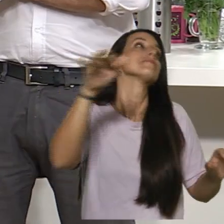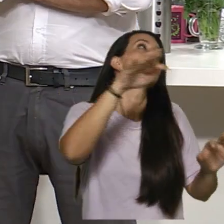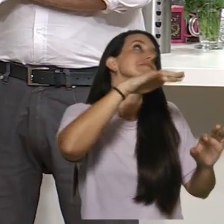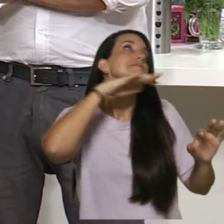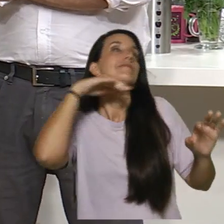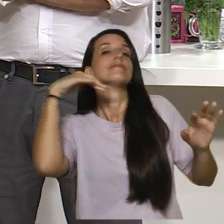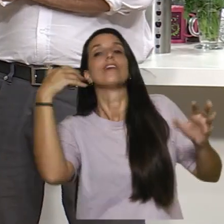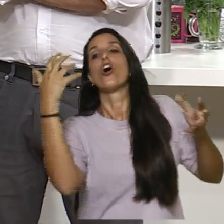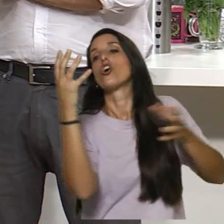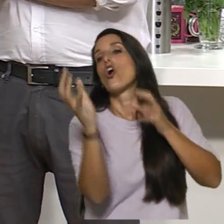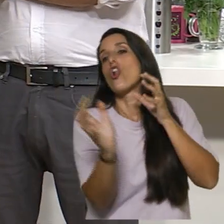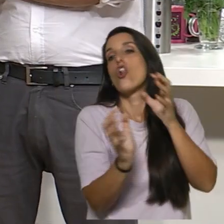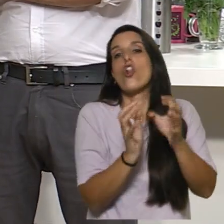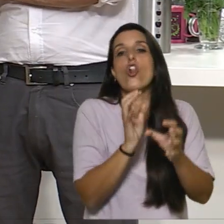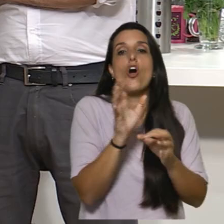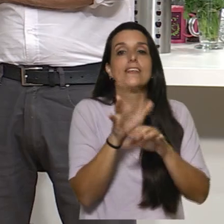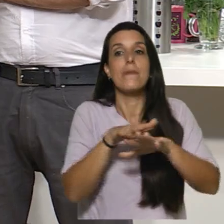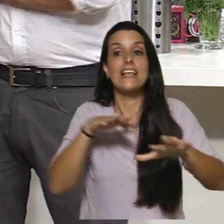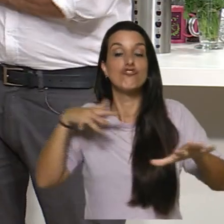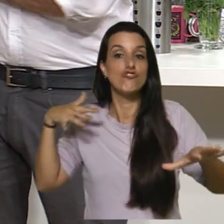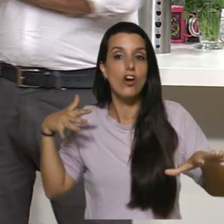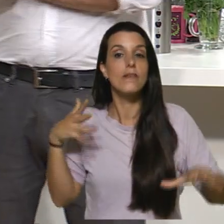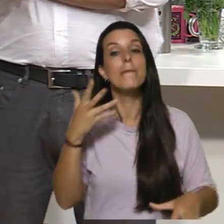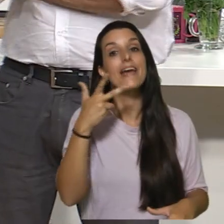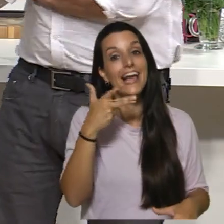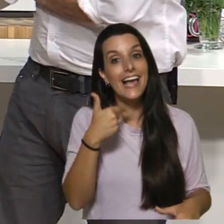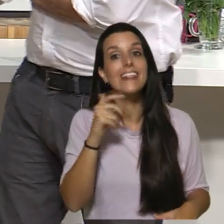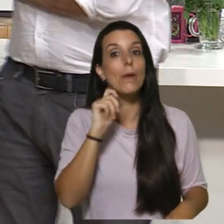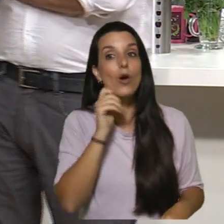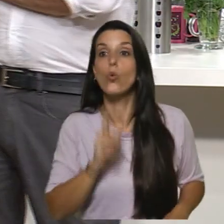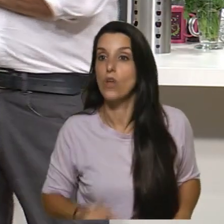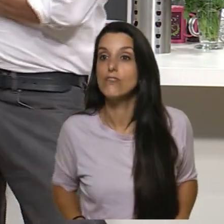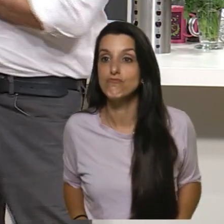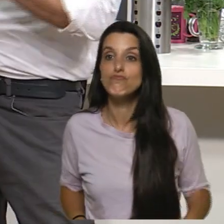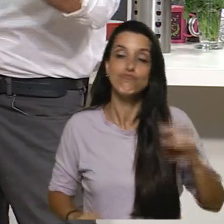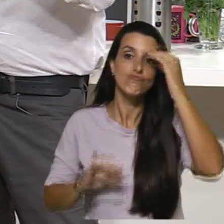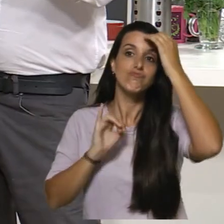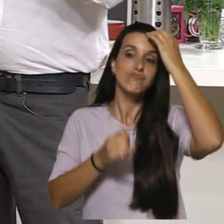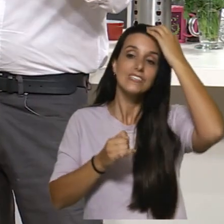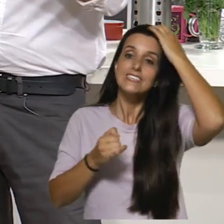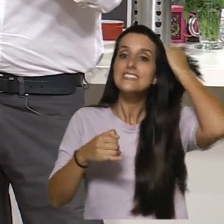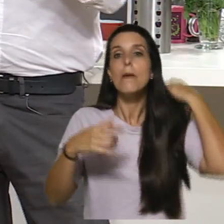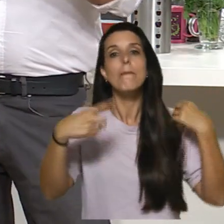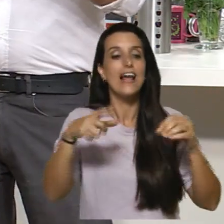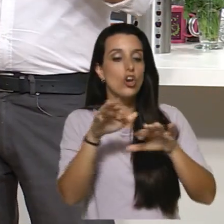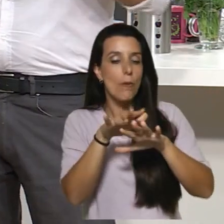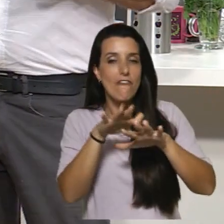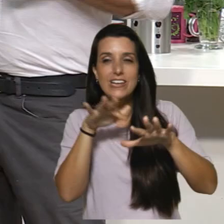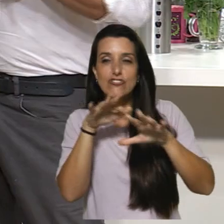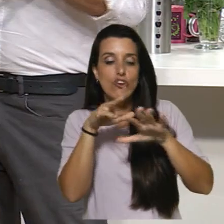y colores. Colores. Brillante. Me encantan los platos brillantes. Los platos que tienen un brillito.